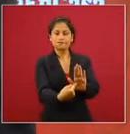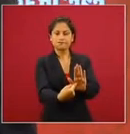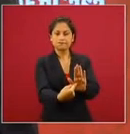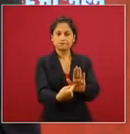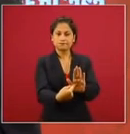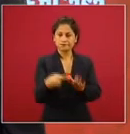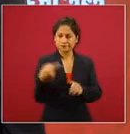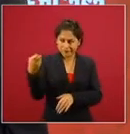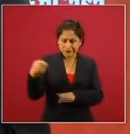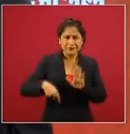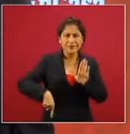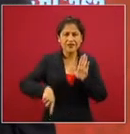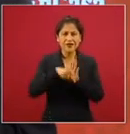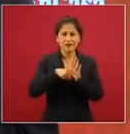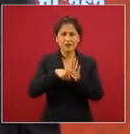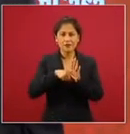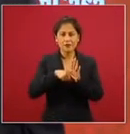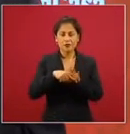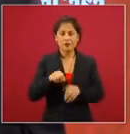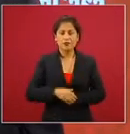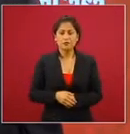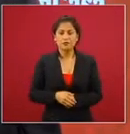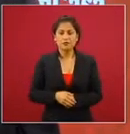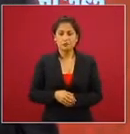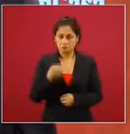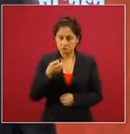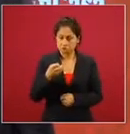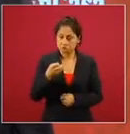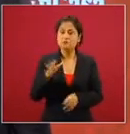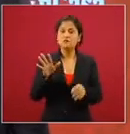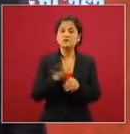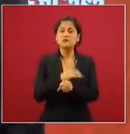porque ¿qué estaban logrando? Lo que pasa que